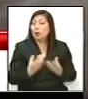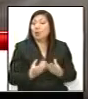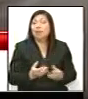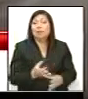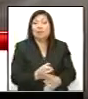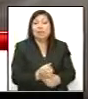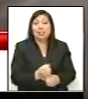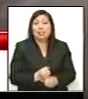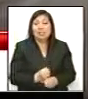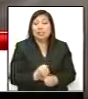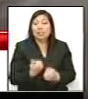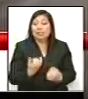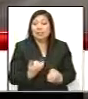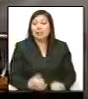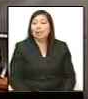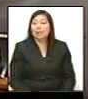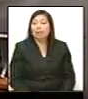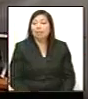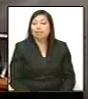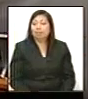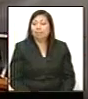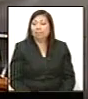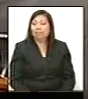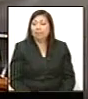tomar decisiones de esta naturaleza.